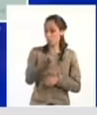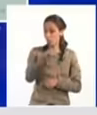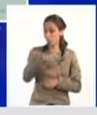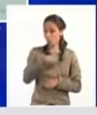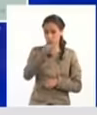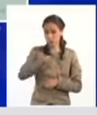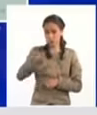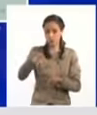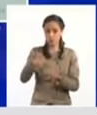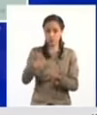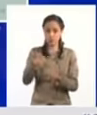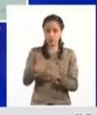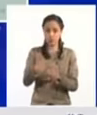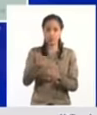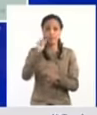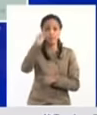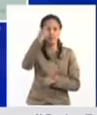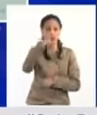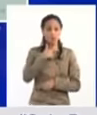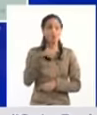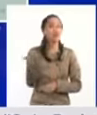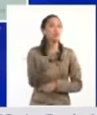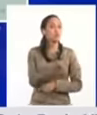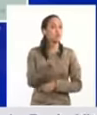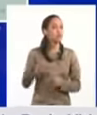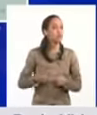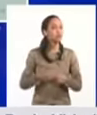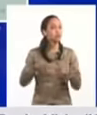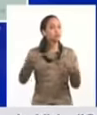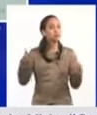provincia de Ciego de Ávila también se incrementan los